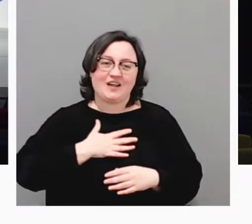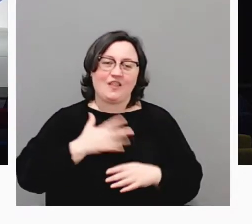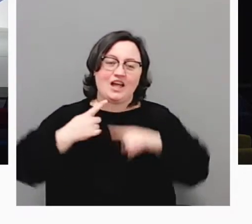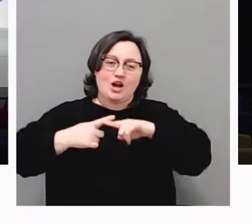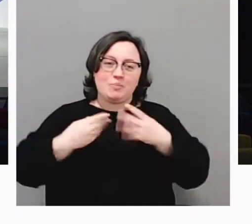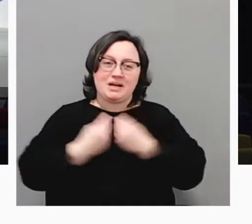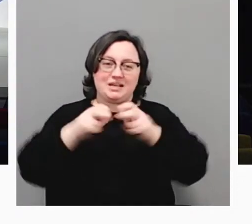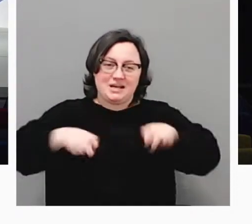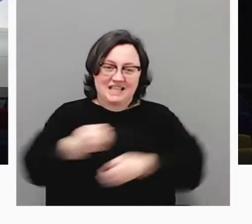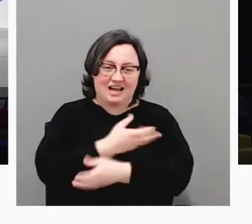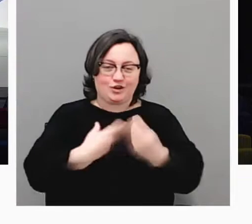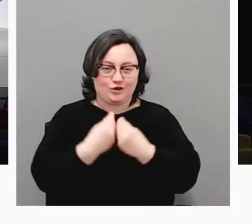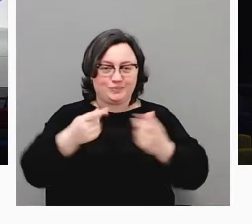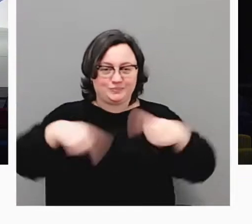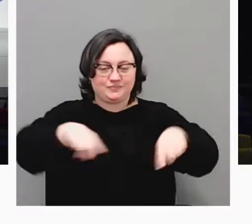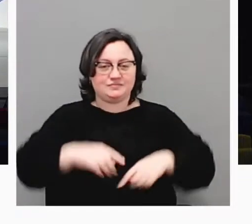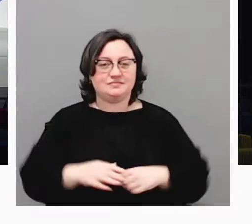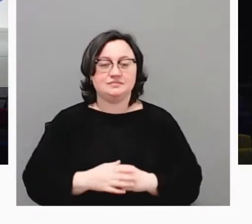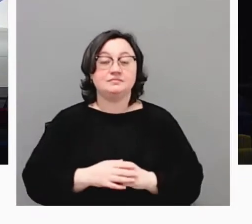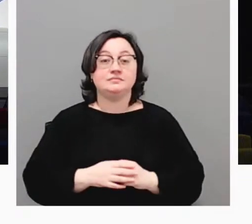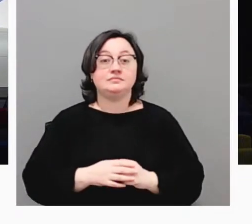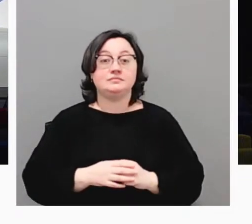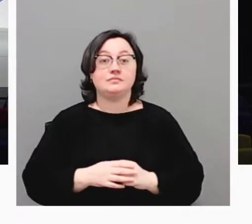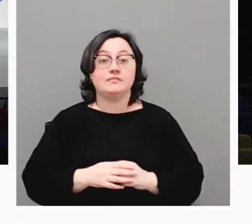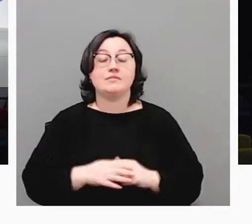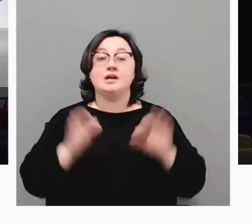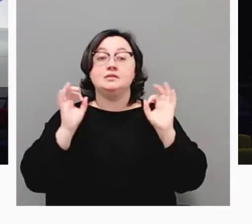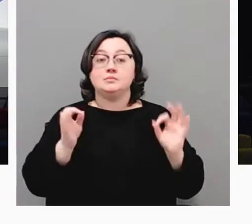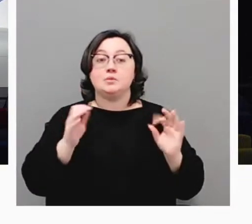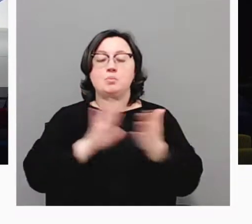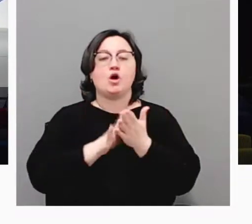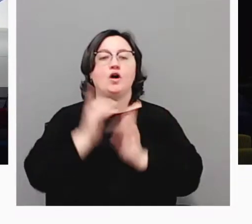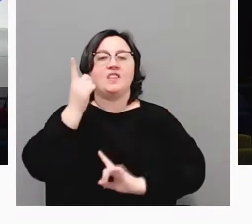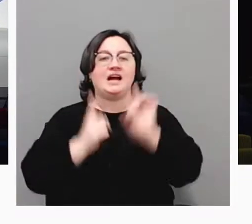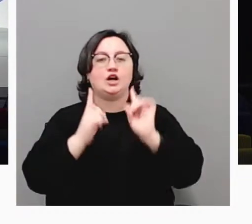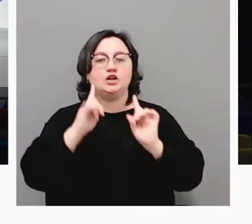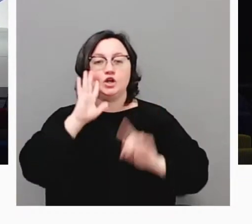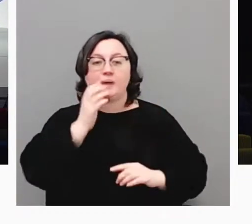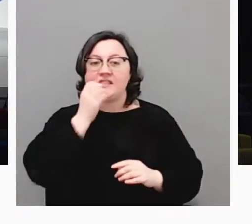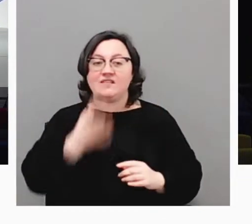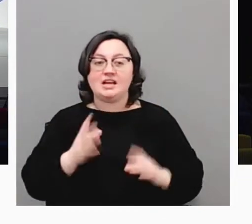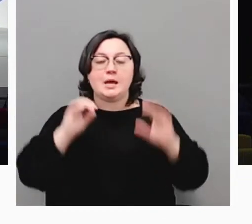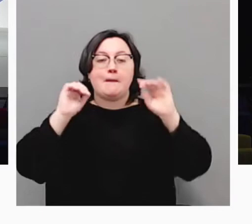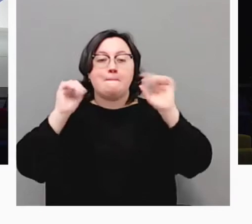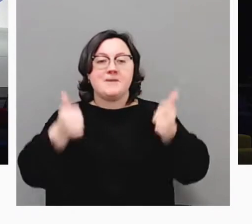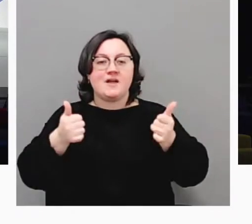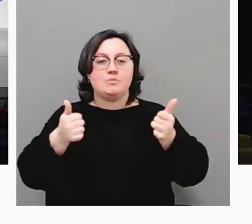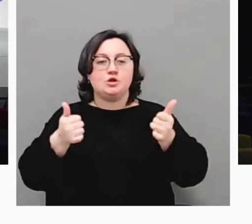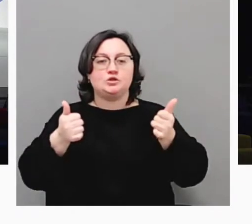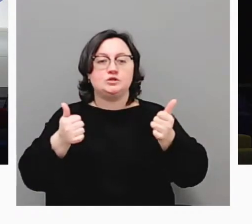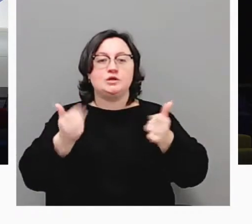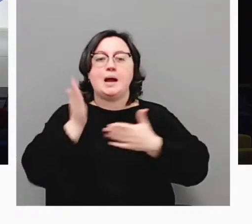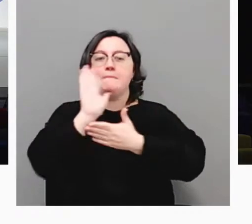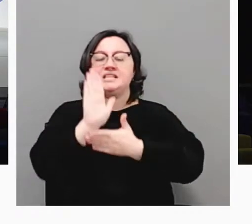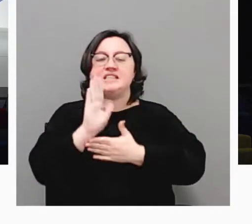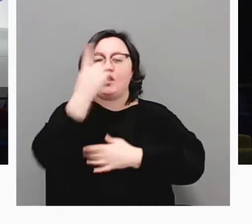mesa. Estupendo. Bueno, pues como queremos que esto sea un diálogo, si os parece, empezamos una presentación